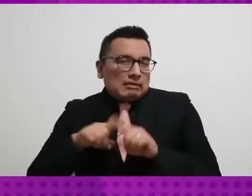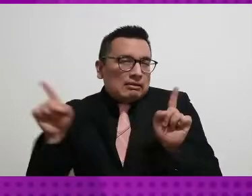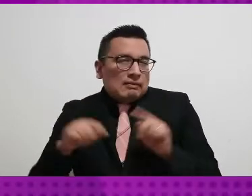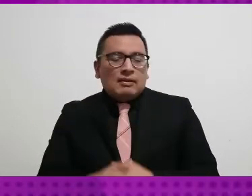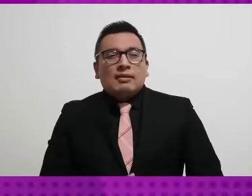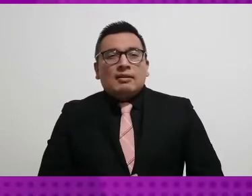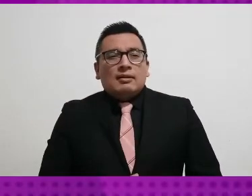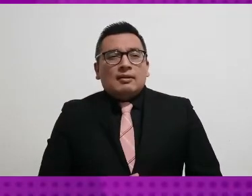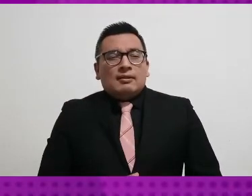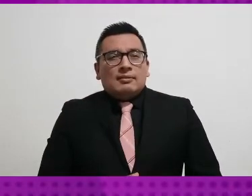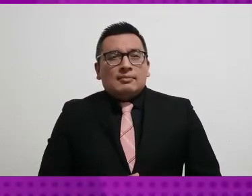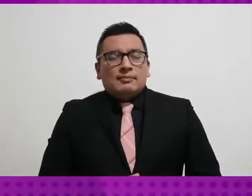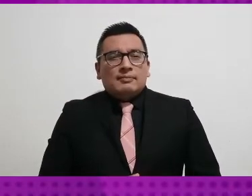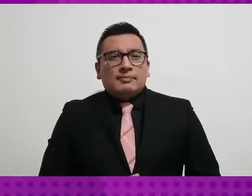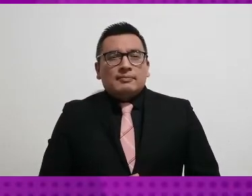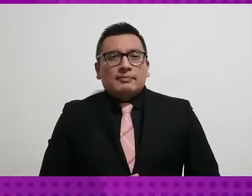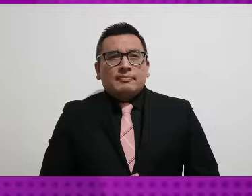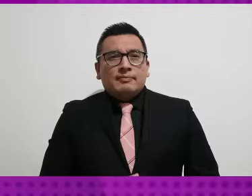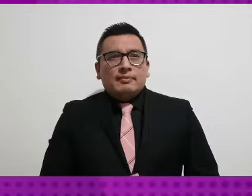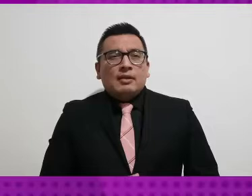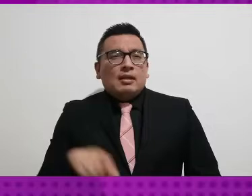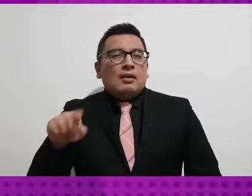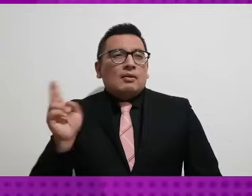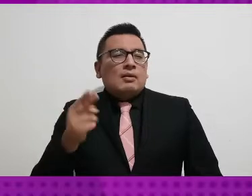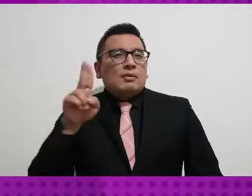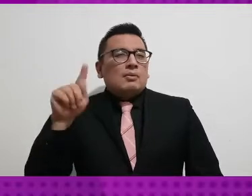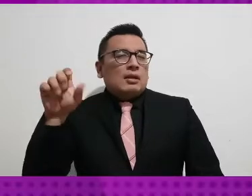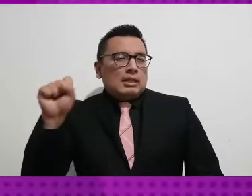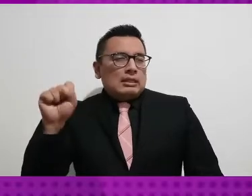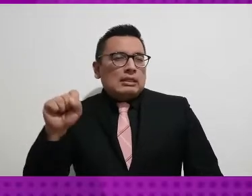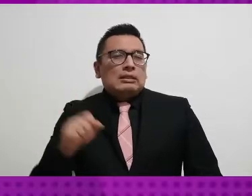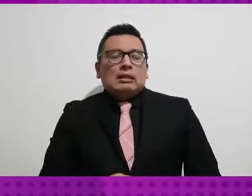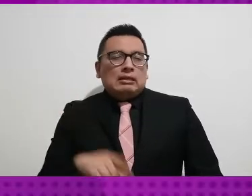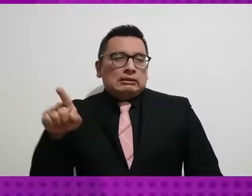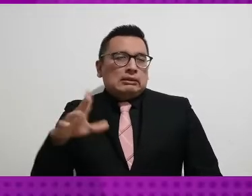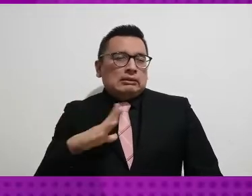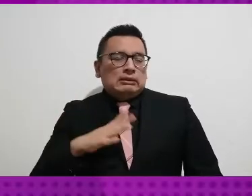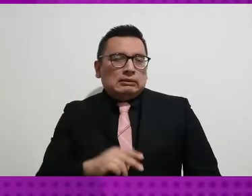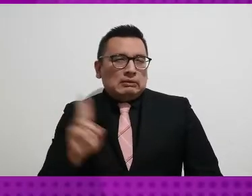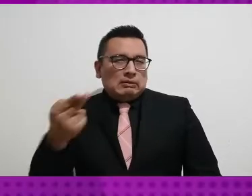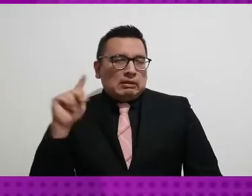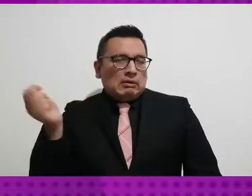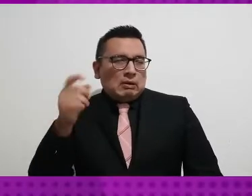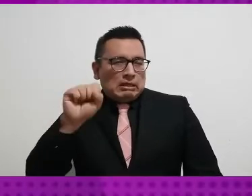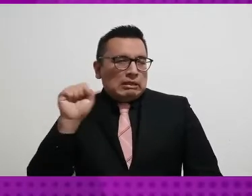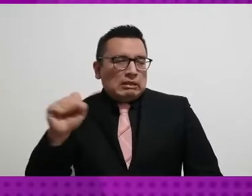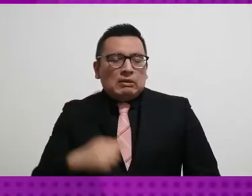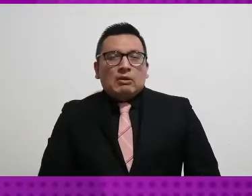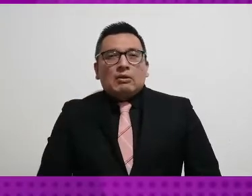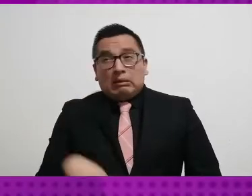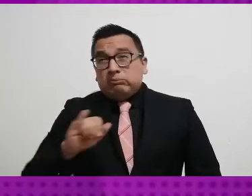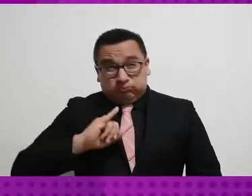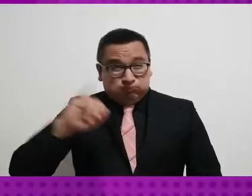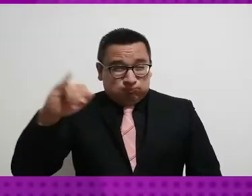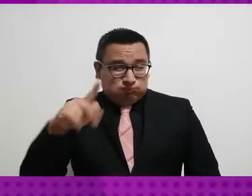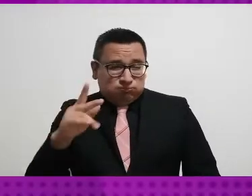ahí le daba Relaciones Internacionales, pues fue la UTS, que es una Universidad Tecnológica de Saltillo, hasta